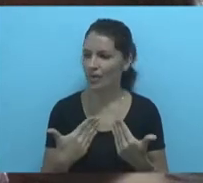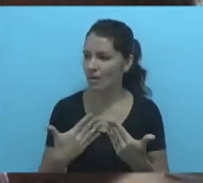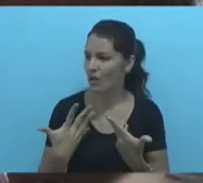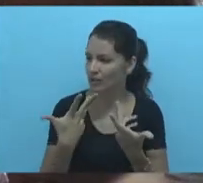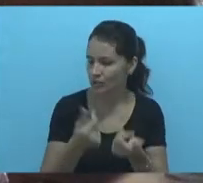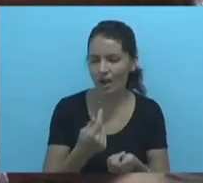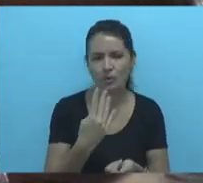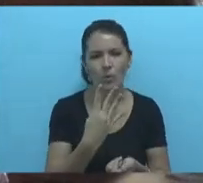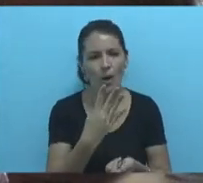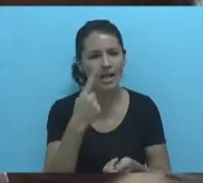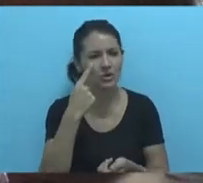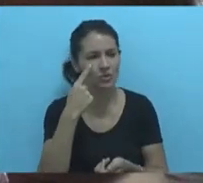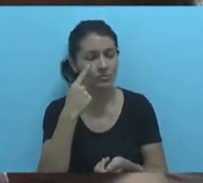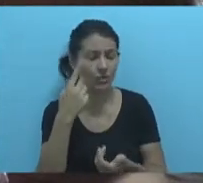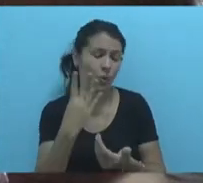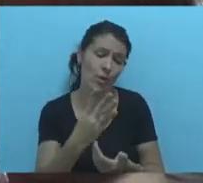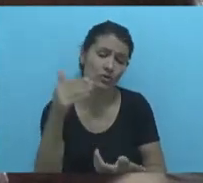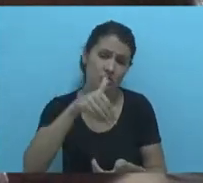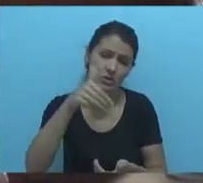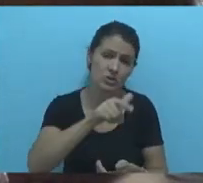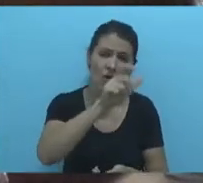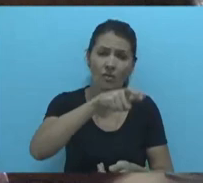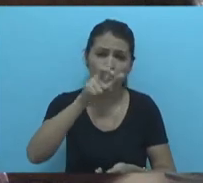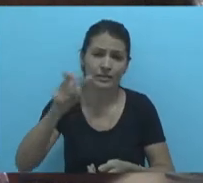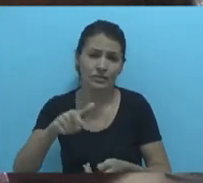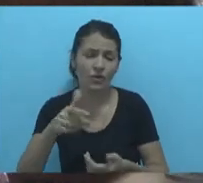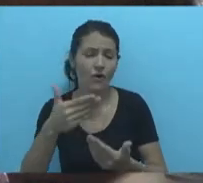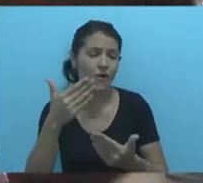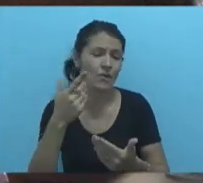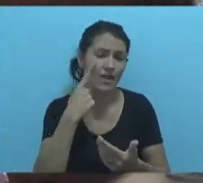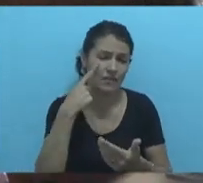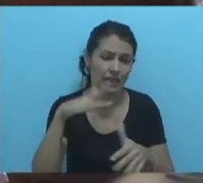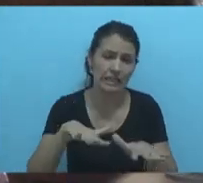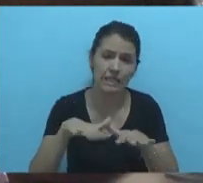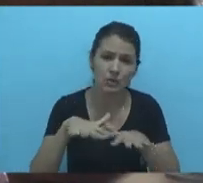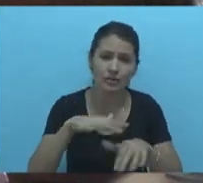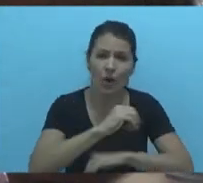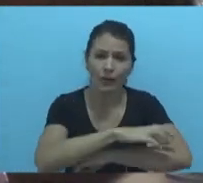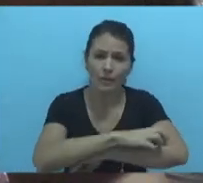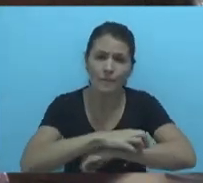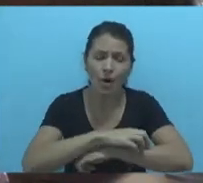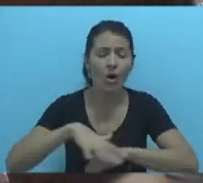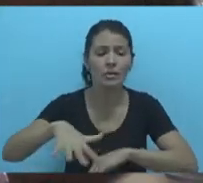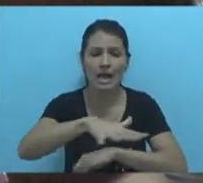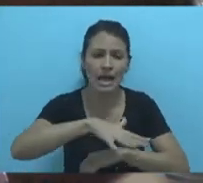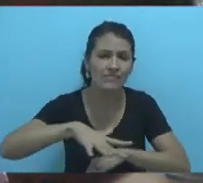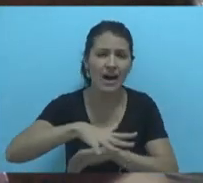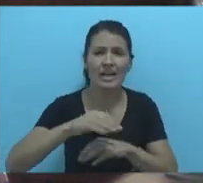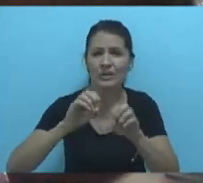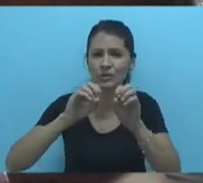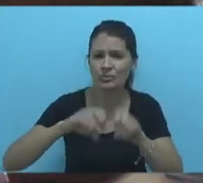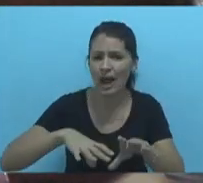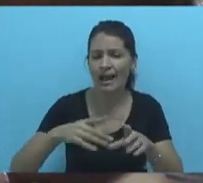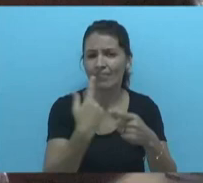que viven, como decía Damaris, sin la posibilidad de acceder no solo a la seguridad jurídica de una vivienda, sino también